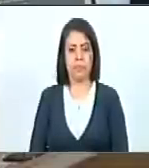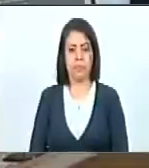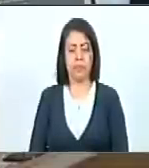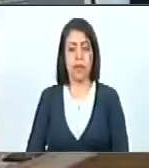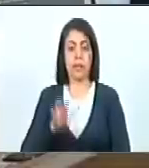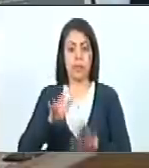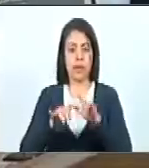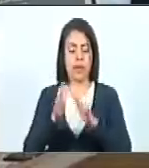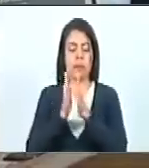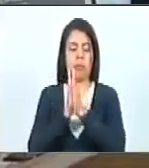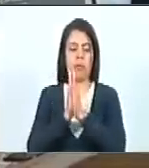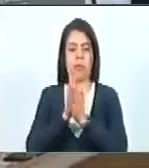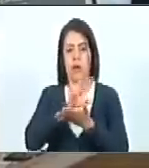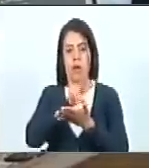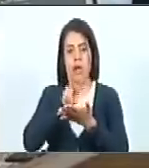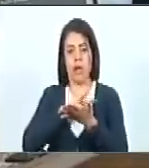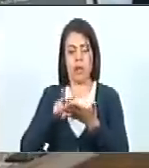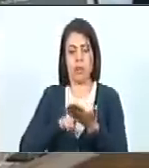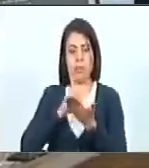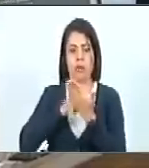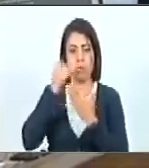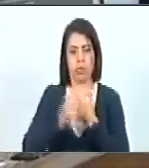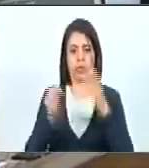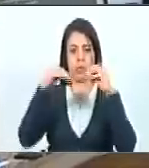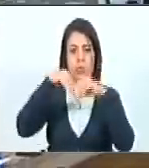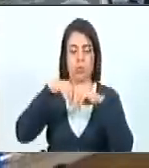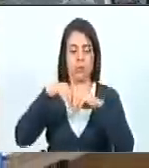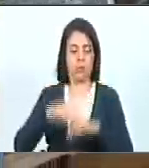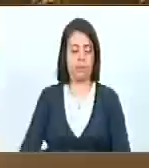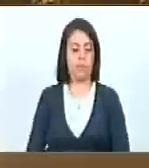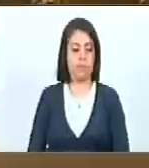Ciudadana secretaria, por favor, sírvase a dar lectura al proyecto de acuerdo.